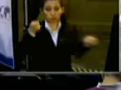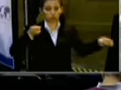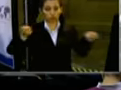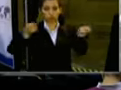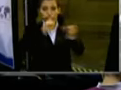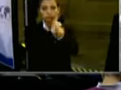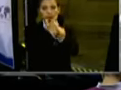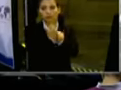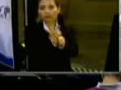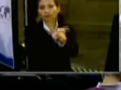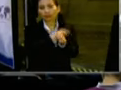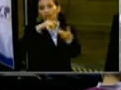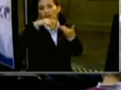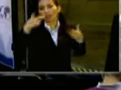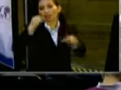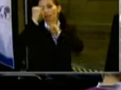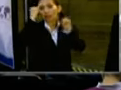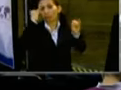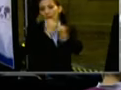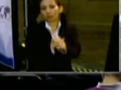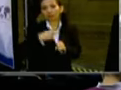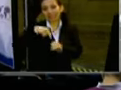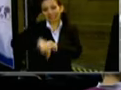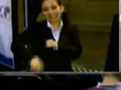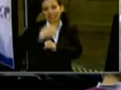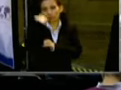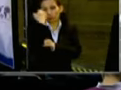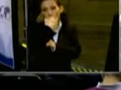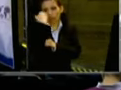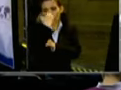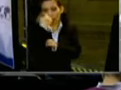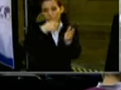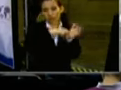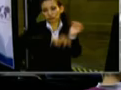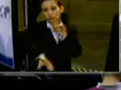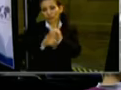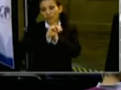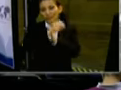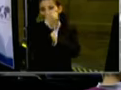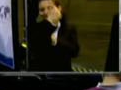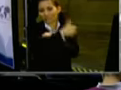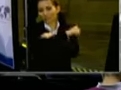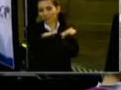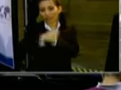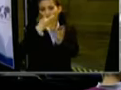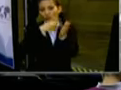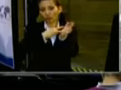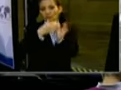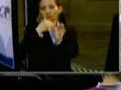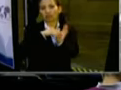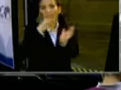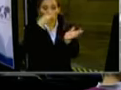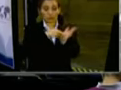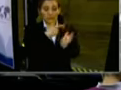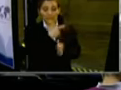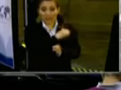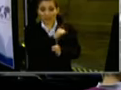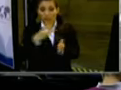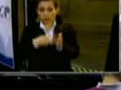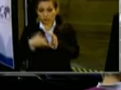de la licenciatura en Relaciones Internacionales de nuestra facultad de 1996 a 2000 y de 2007